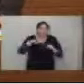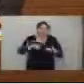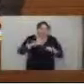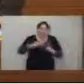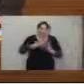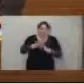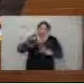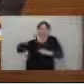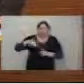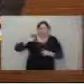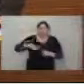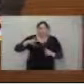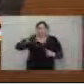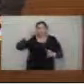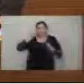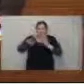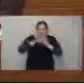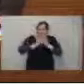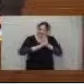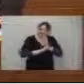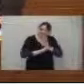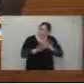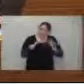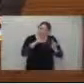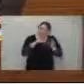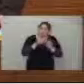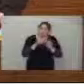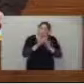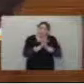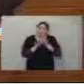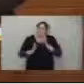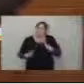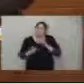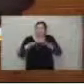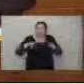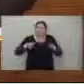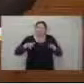criterios que maneja para el nuevo mapa escolar que deberá estar en aplicación para el curso